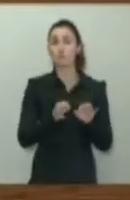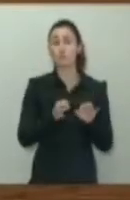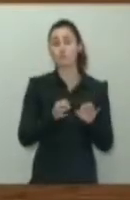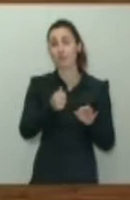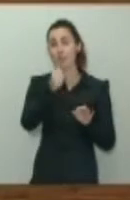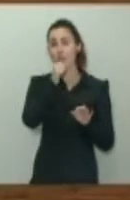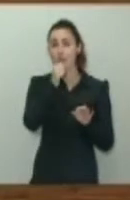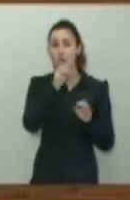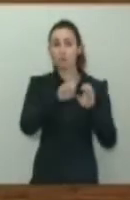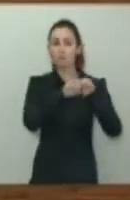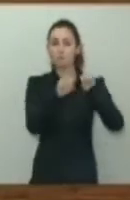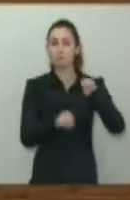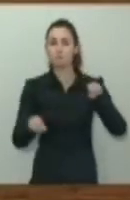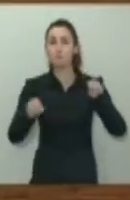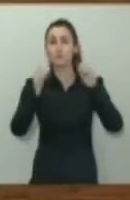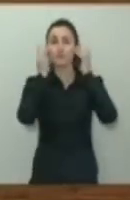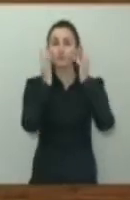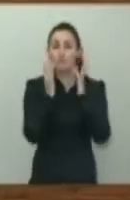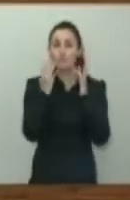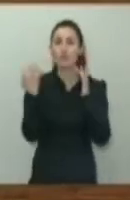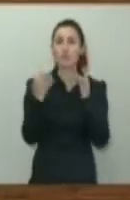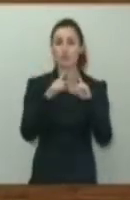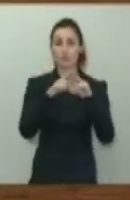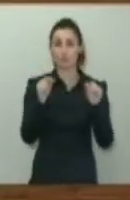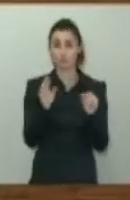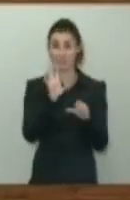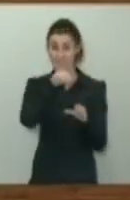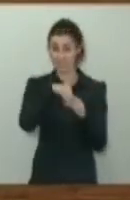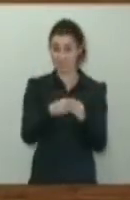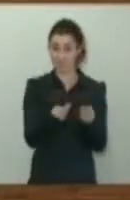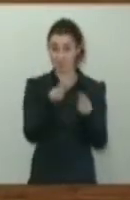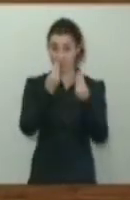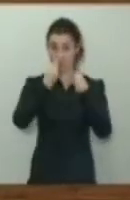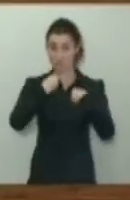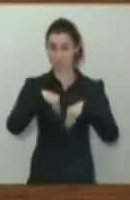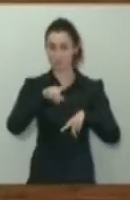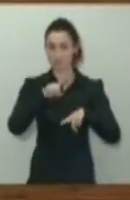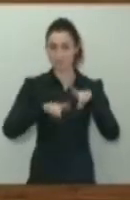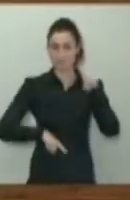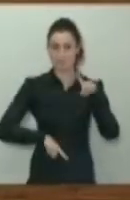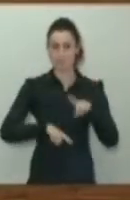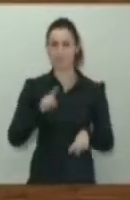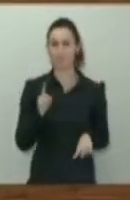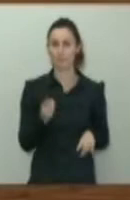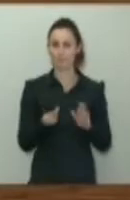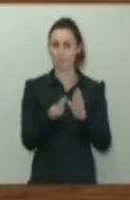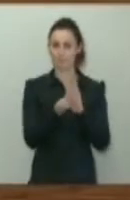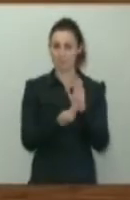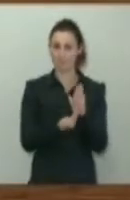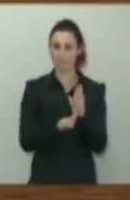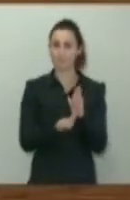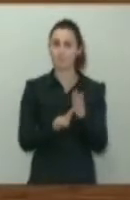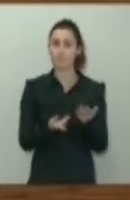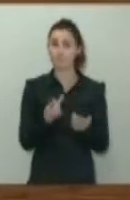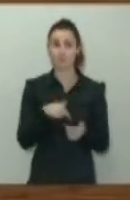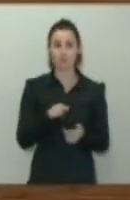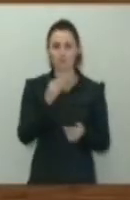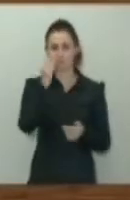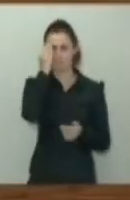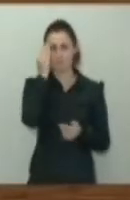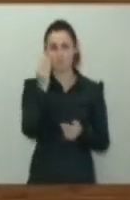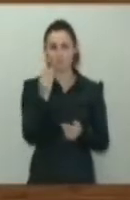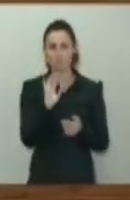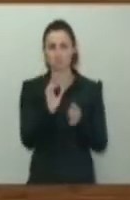en Asturias, que en su caso contemple las exenciones a que haya lugar. A nuestro juicio nos han alterado